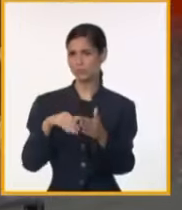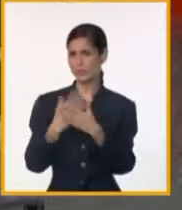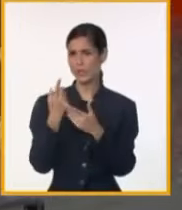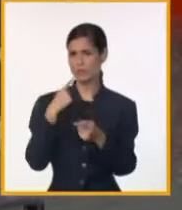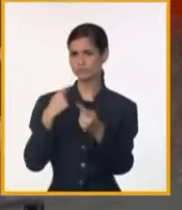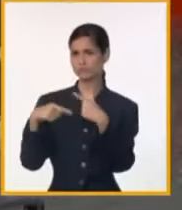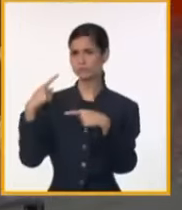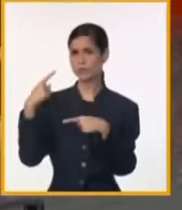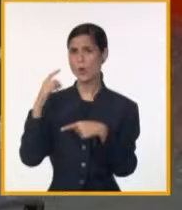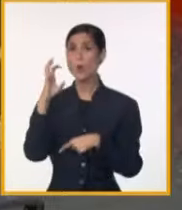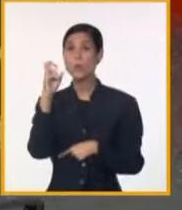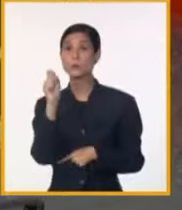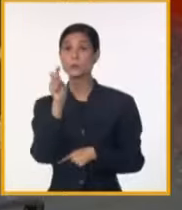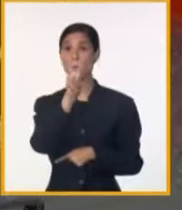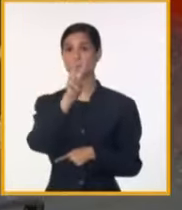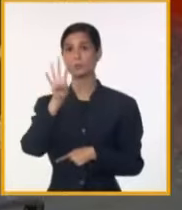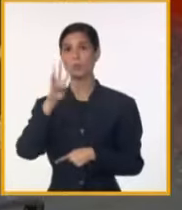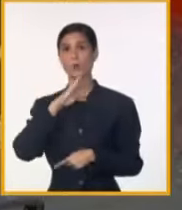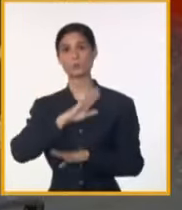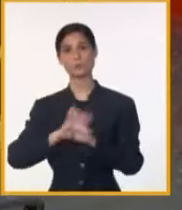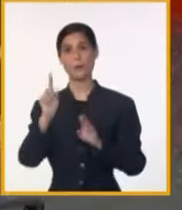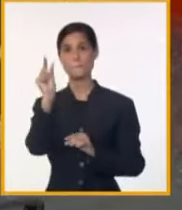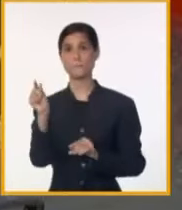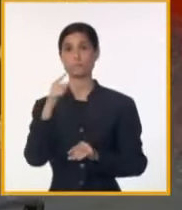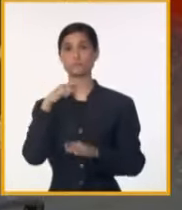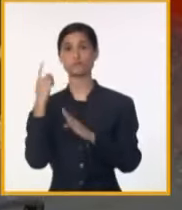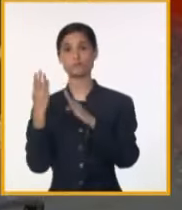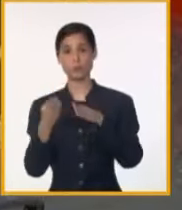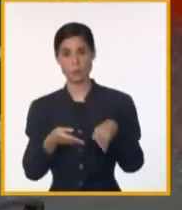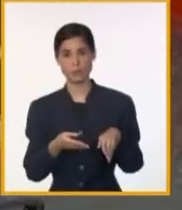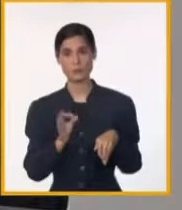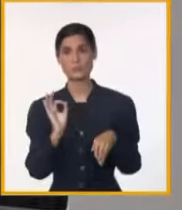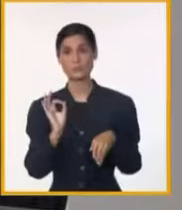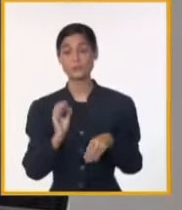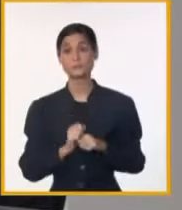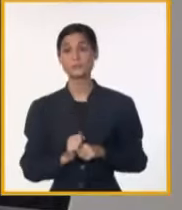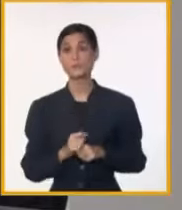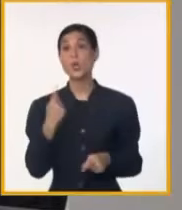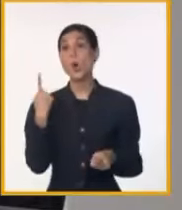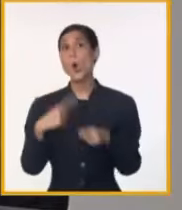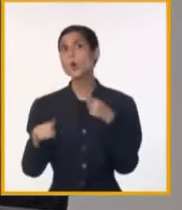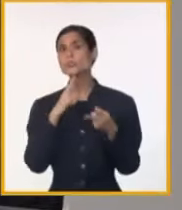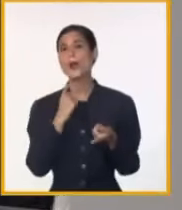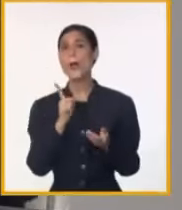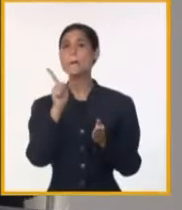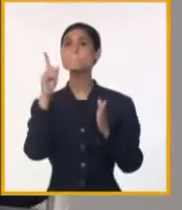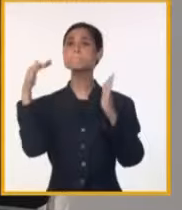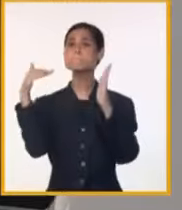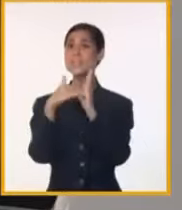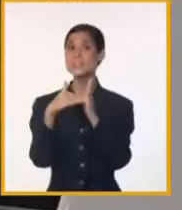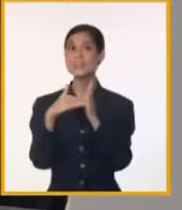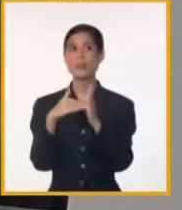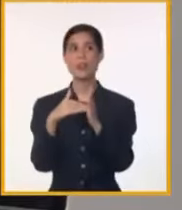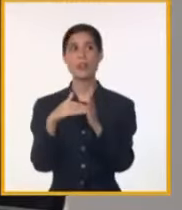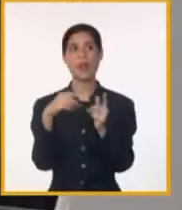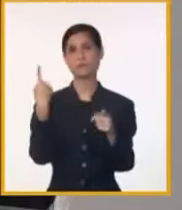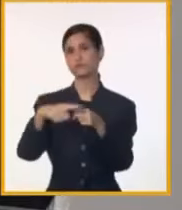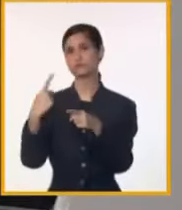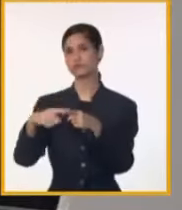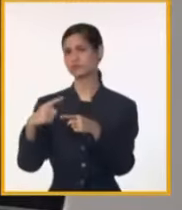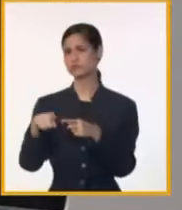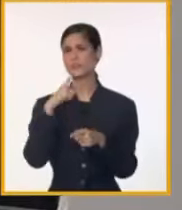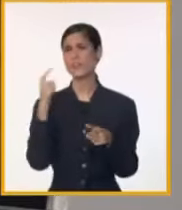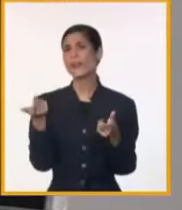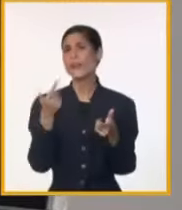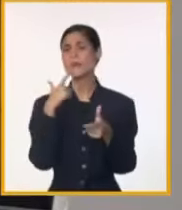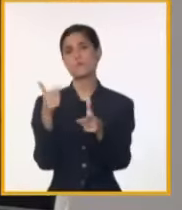24 muertos ellos han reconocido oficialmente 1000 hay otras fuentes que dice que son más Pero bueno eso queda a la